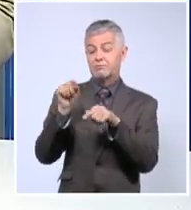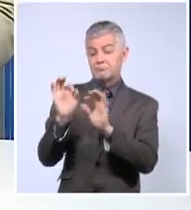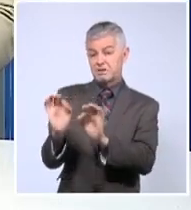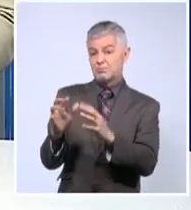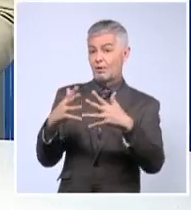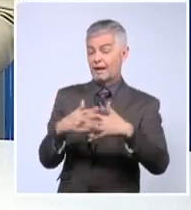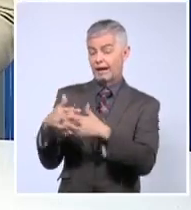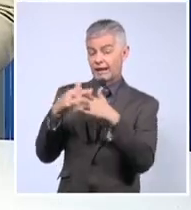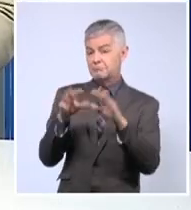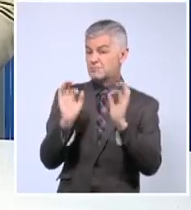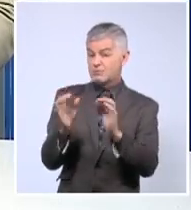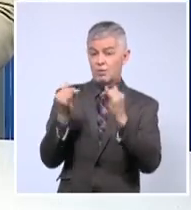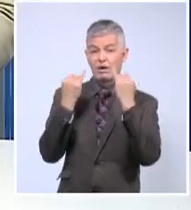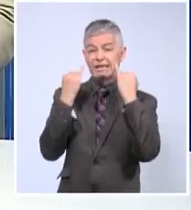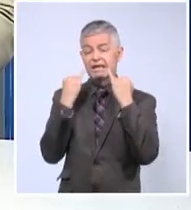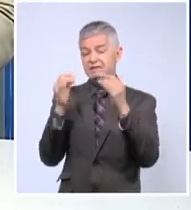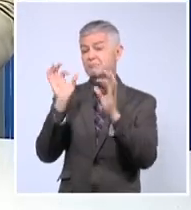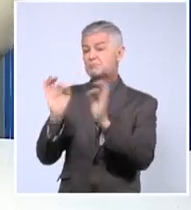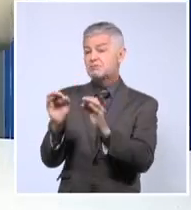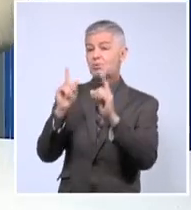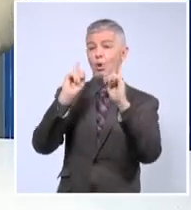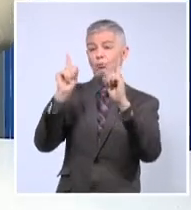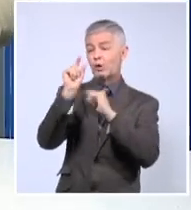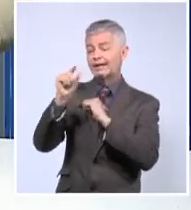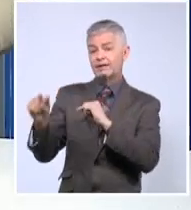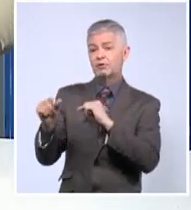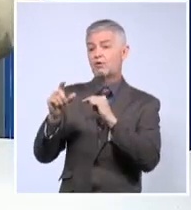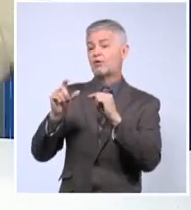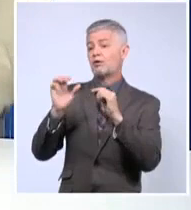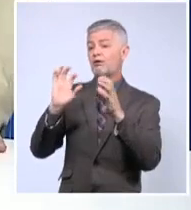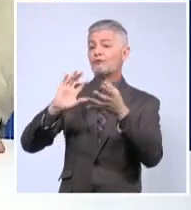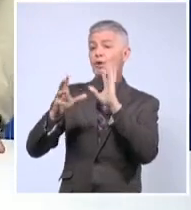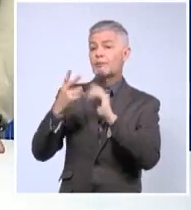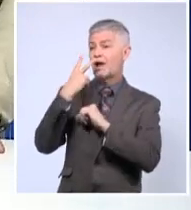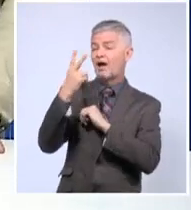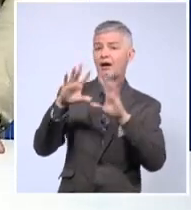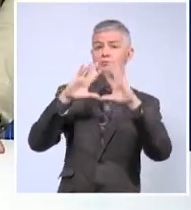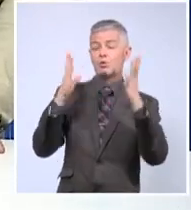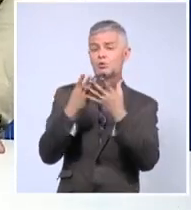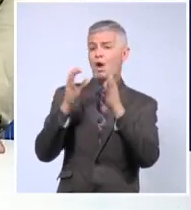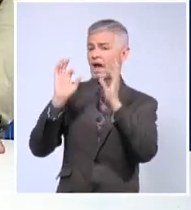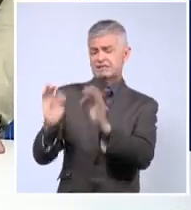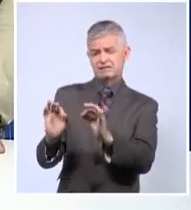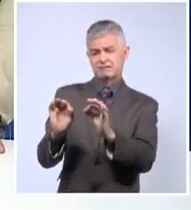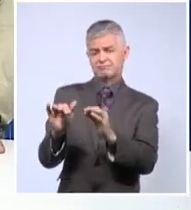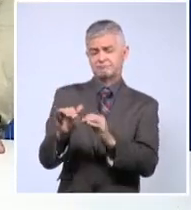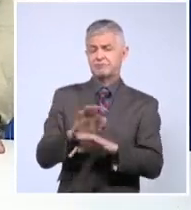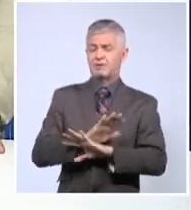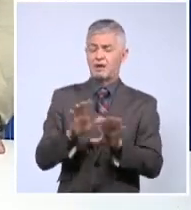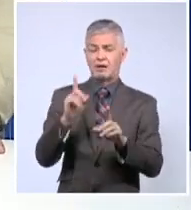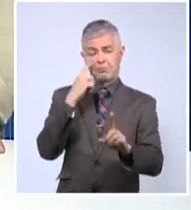con sus mismos políticos y su misma forma de ver el mundo y de verse frente a él. Así me despido, nos vemos el próximo domingo.